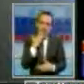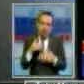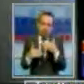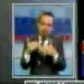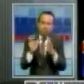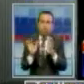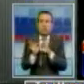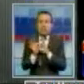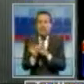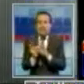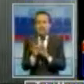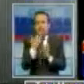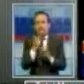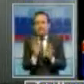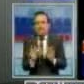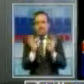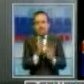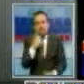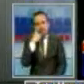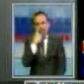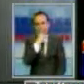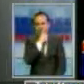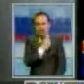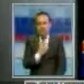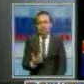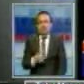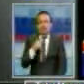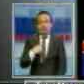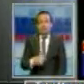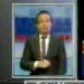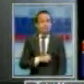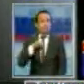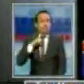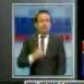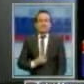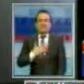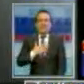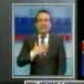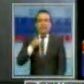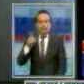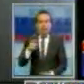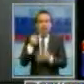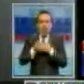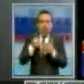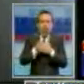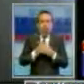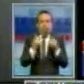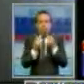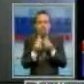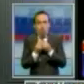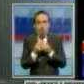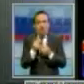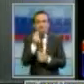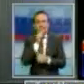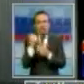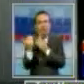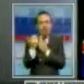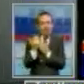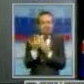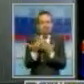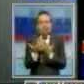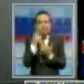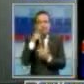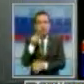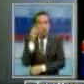Agradecer, también felicitar a Beli Matei. Me siento orgullosa de lo que ella hizo, con mucho esfuerzo, a pesar de que no tuvo todo el respaldo, pero lo que ella